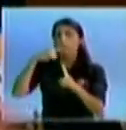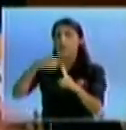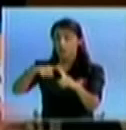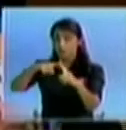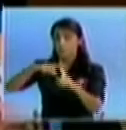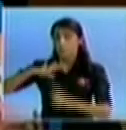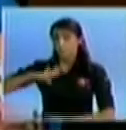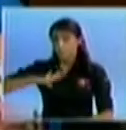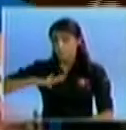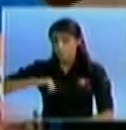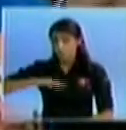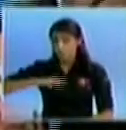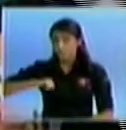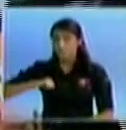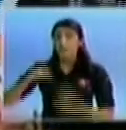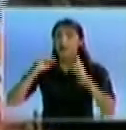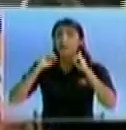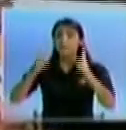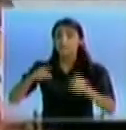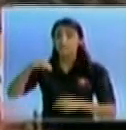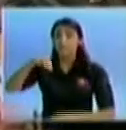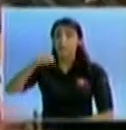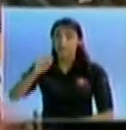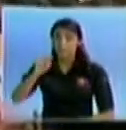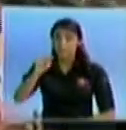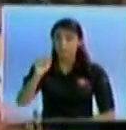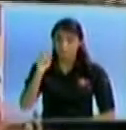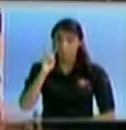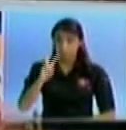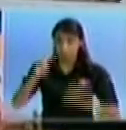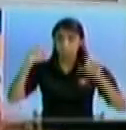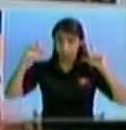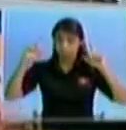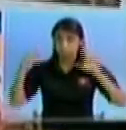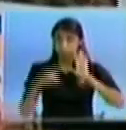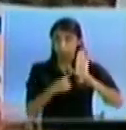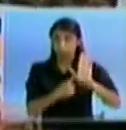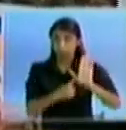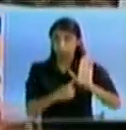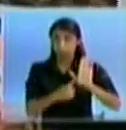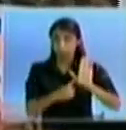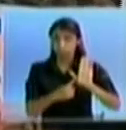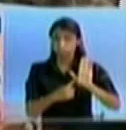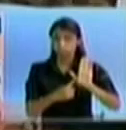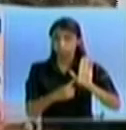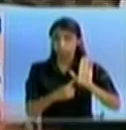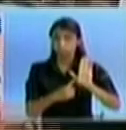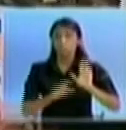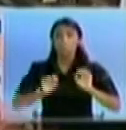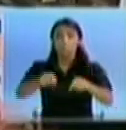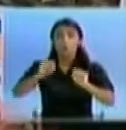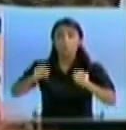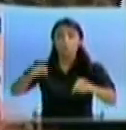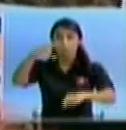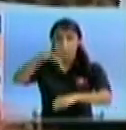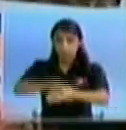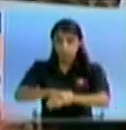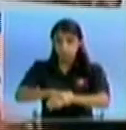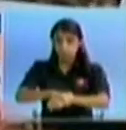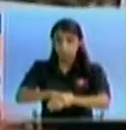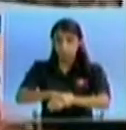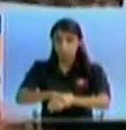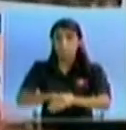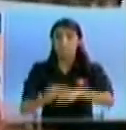policía, al final de la avenida La Mata, logró interceptar a los motorizados y a